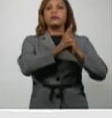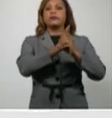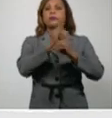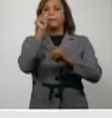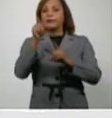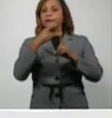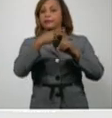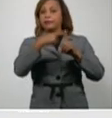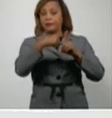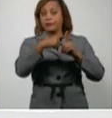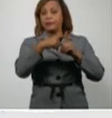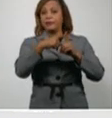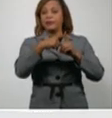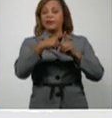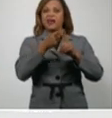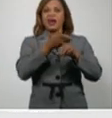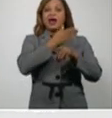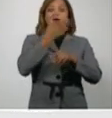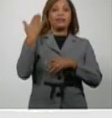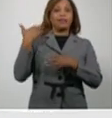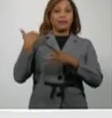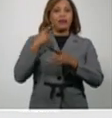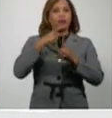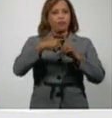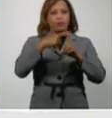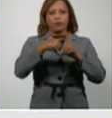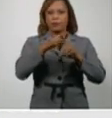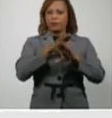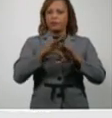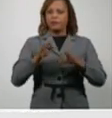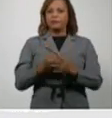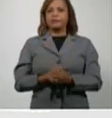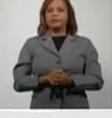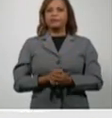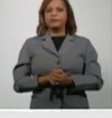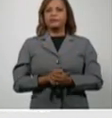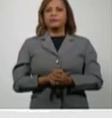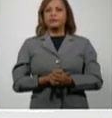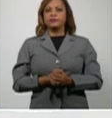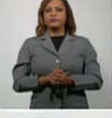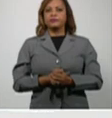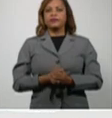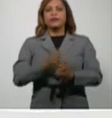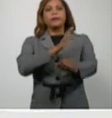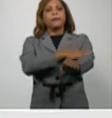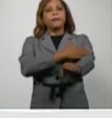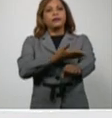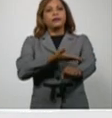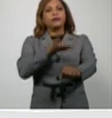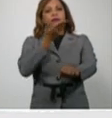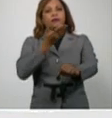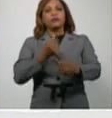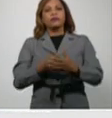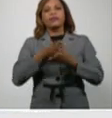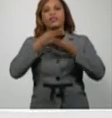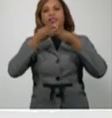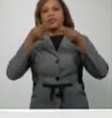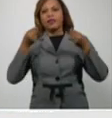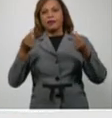había diagnosticado, con comorbilidades de hipertensión arterial y diabetes mellitus,